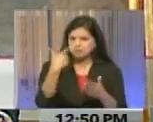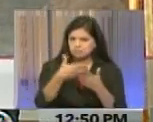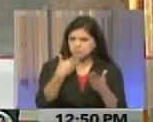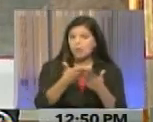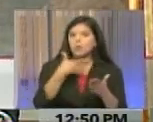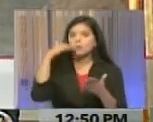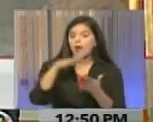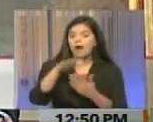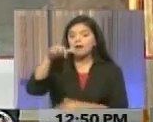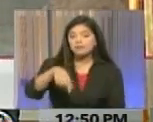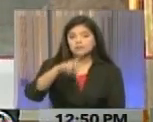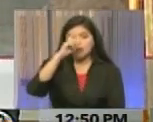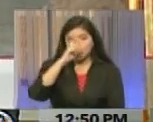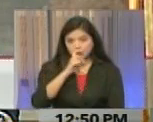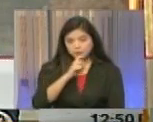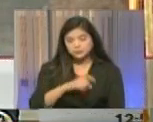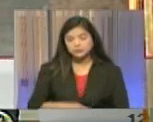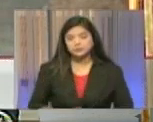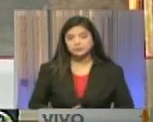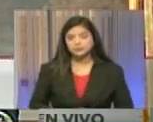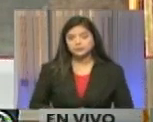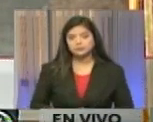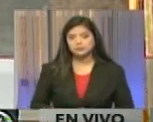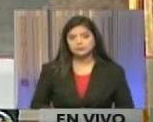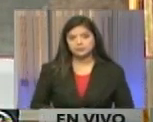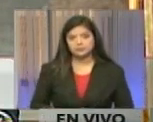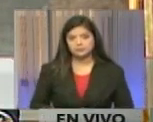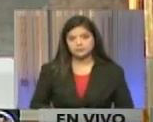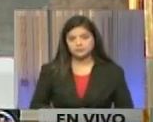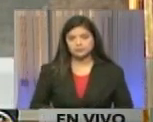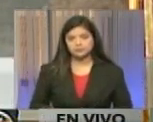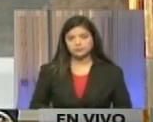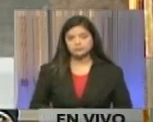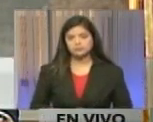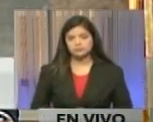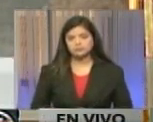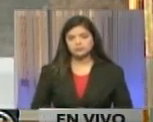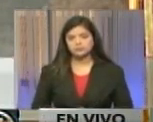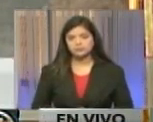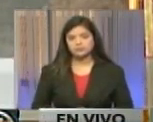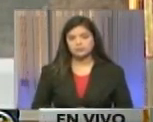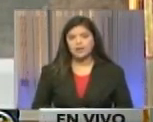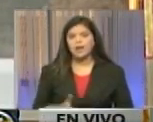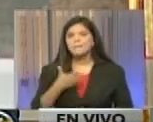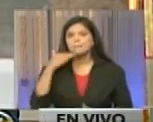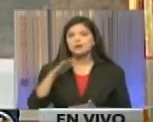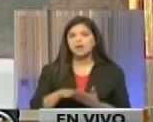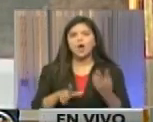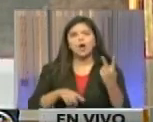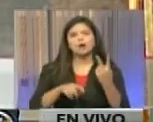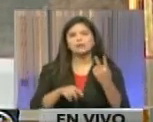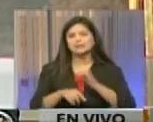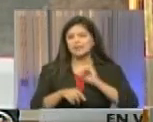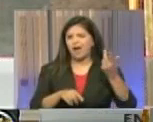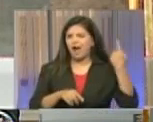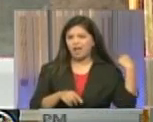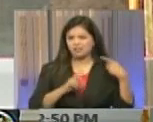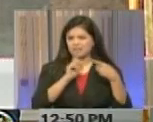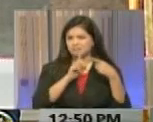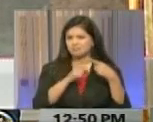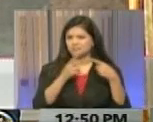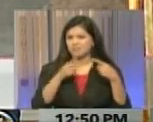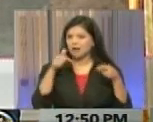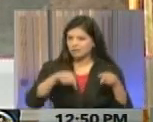Este año está indicado de haber asesinado 2 escoltas en la ciudad